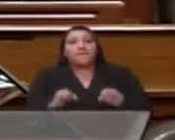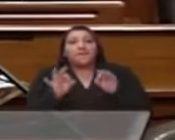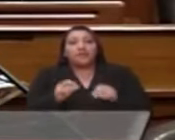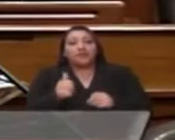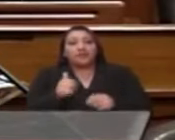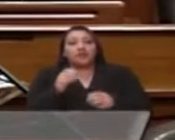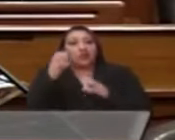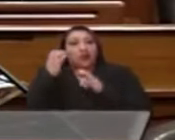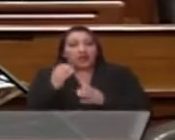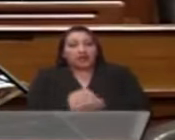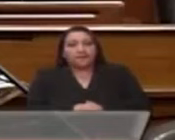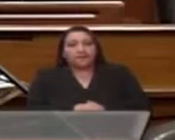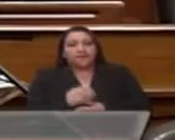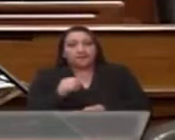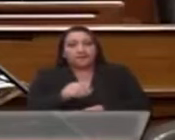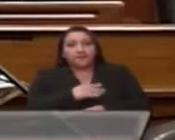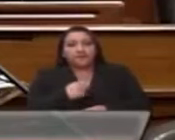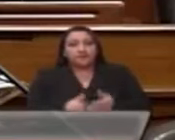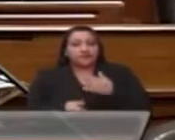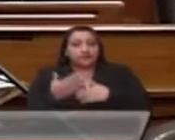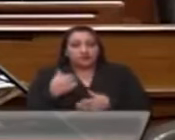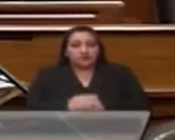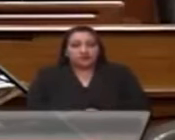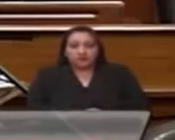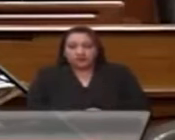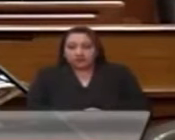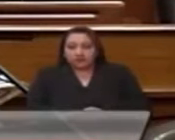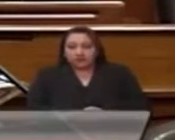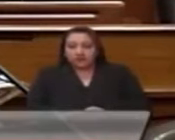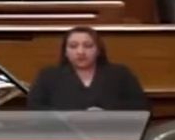otros cargos en el gobierno anterior.